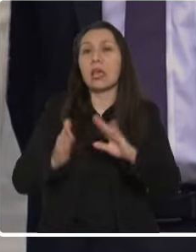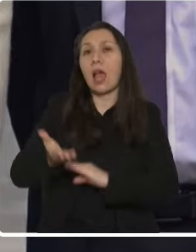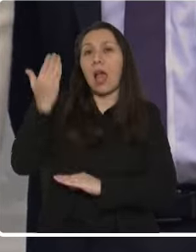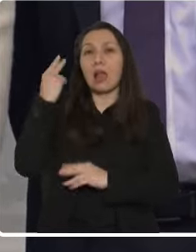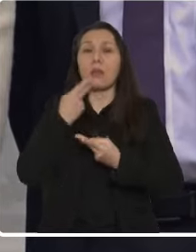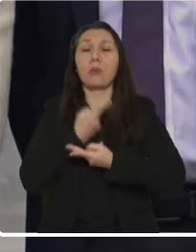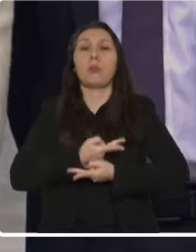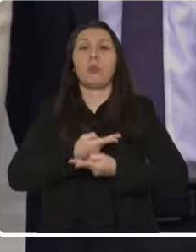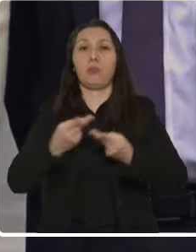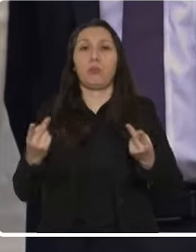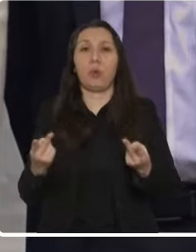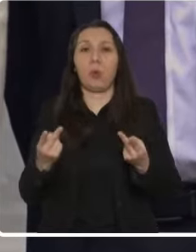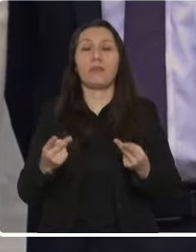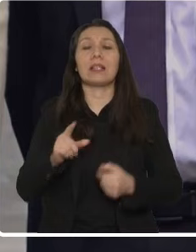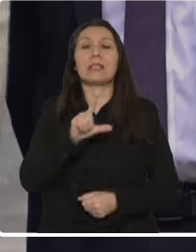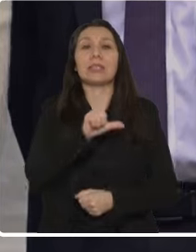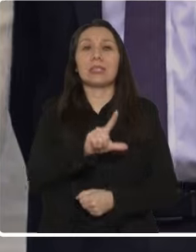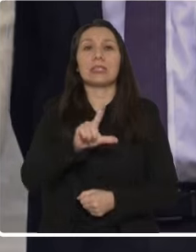anunciado anteriormente